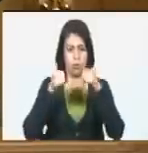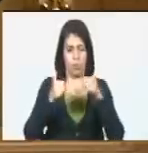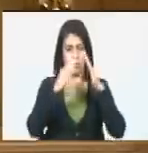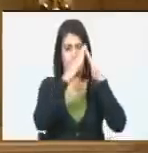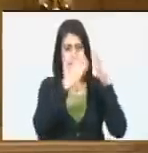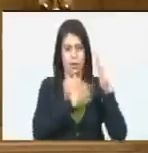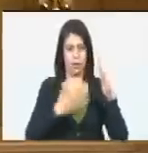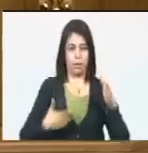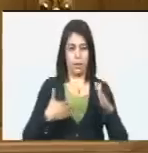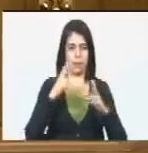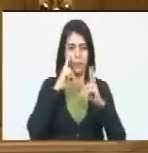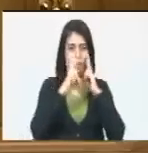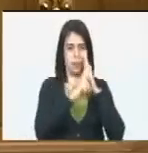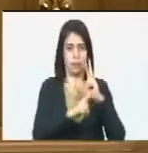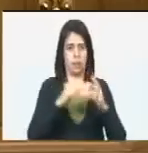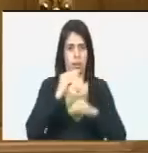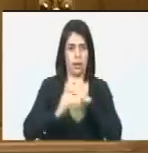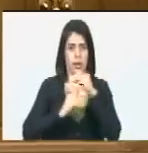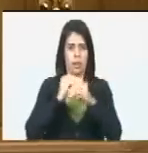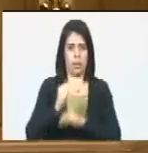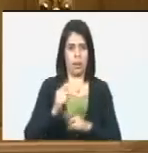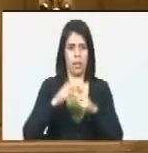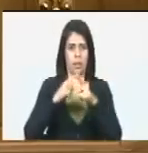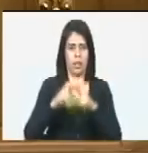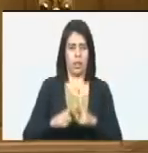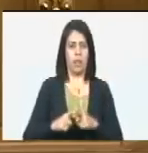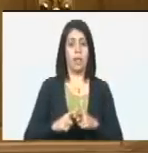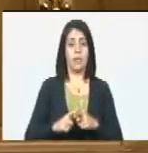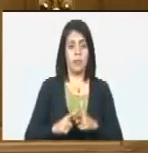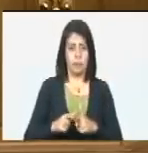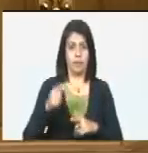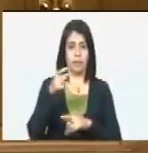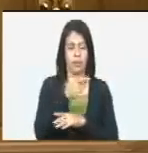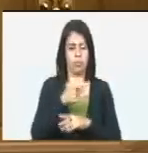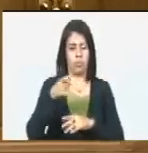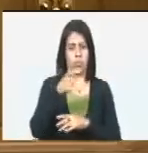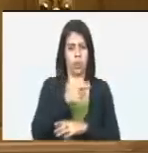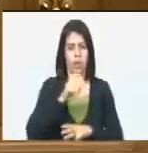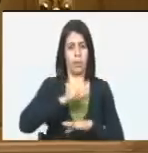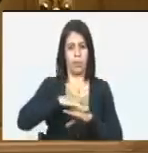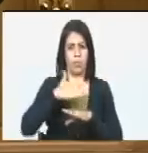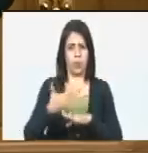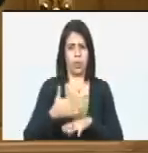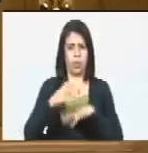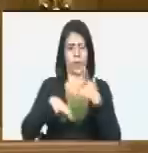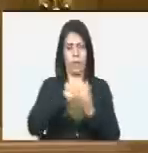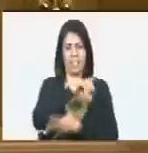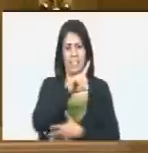Miraflores, a su adyacencia, provocar, Mario dijo 100 muertos, ¿no? Iba a